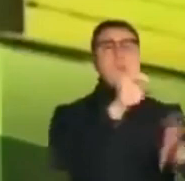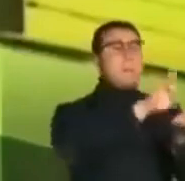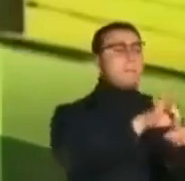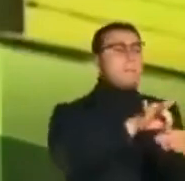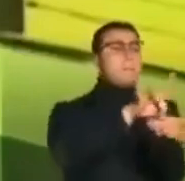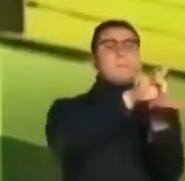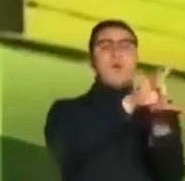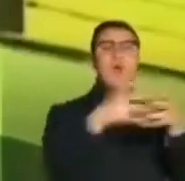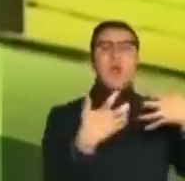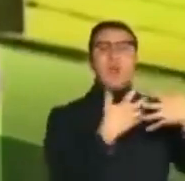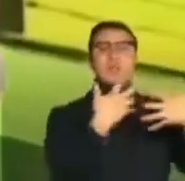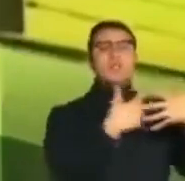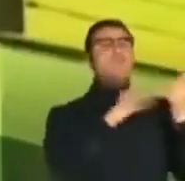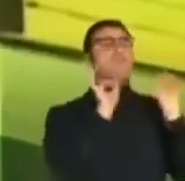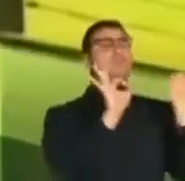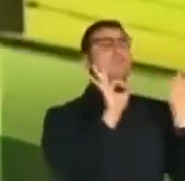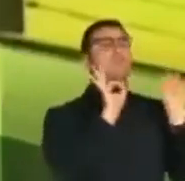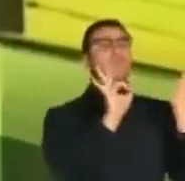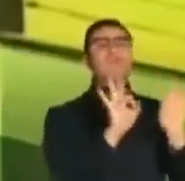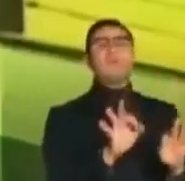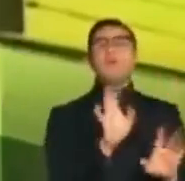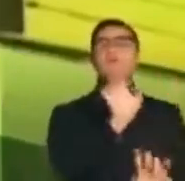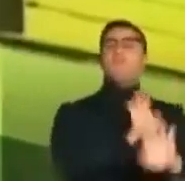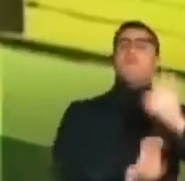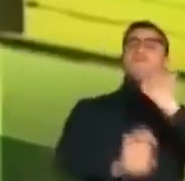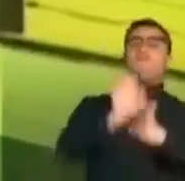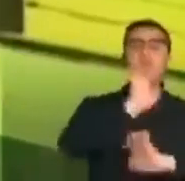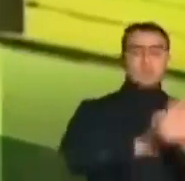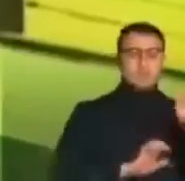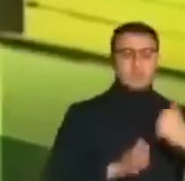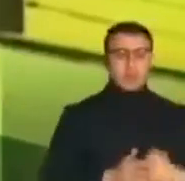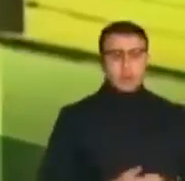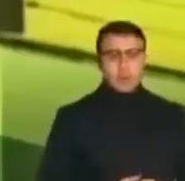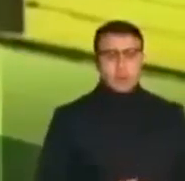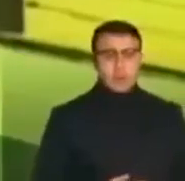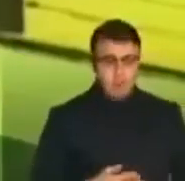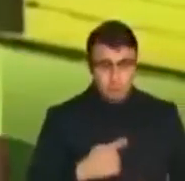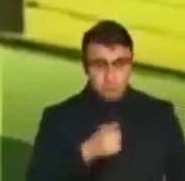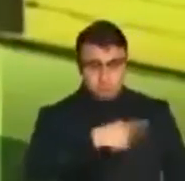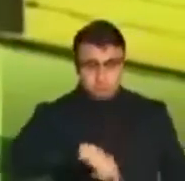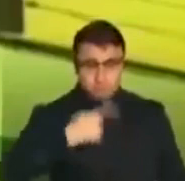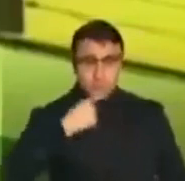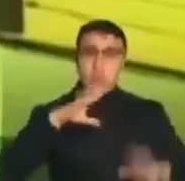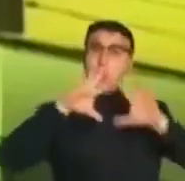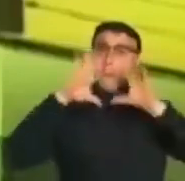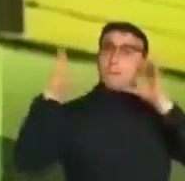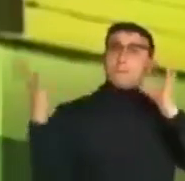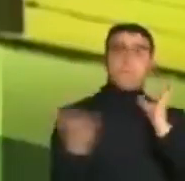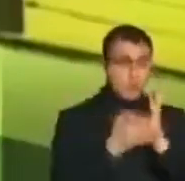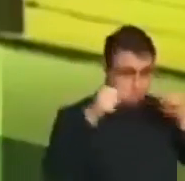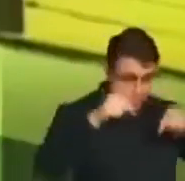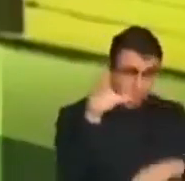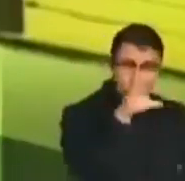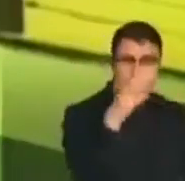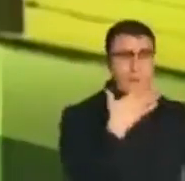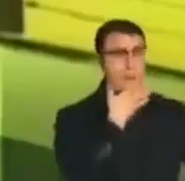modelo e incluso nos dicen que es de los mejores del mundo.